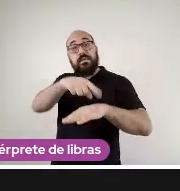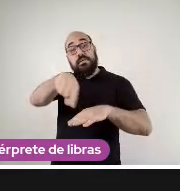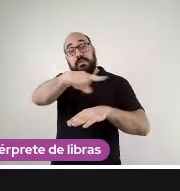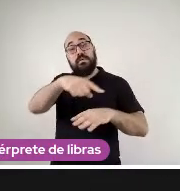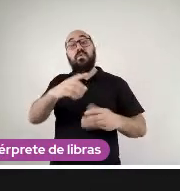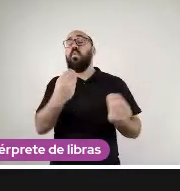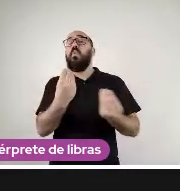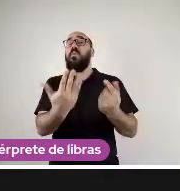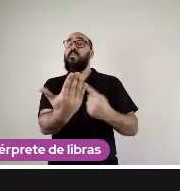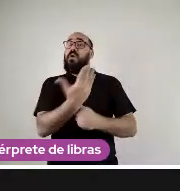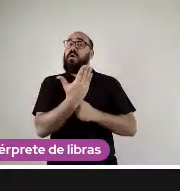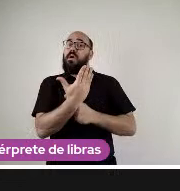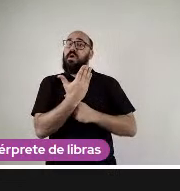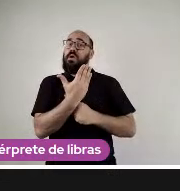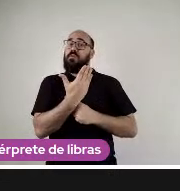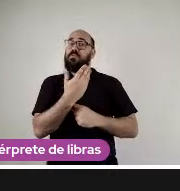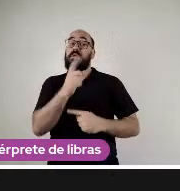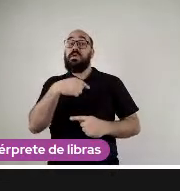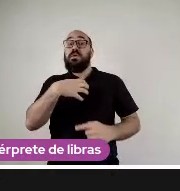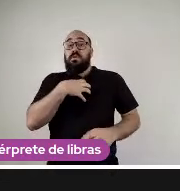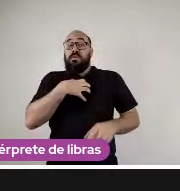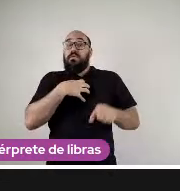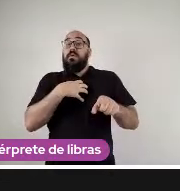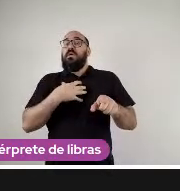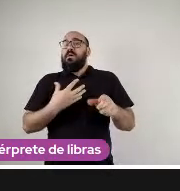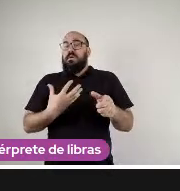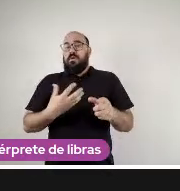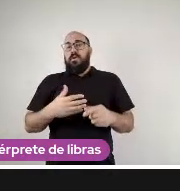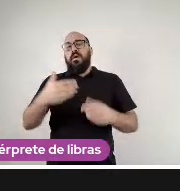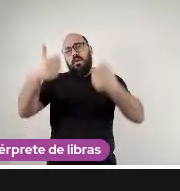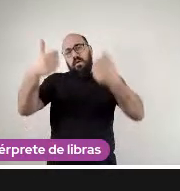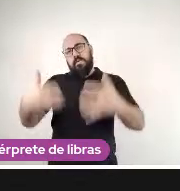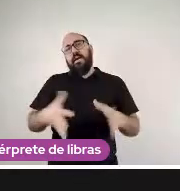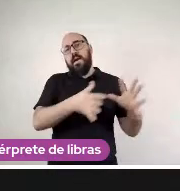mitad de los oxígeno del planeta y atrapa el dióxido de carbono,